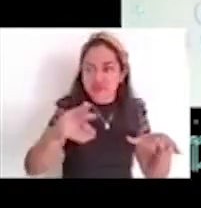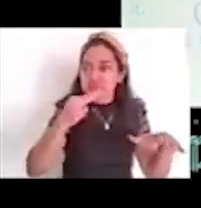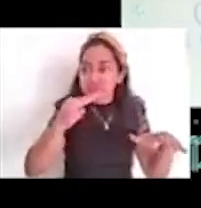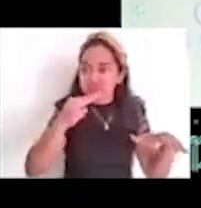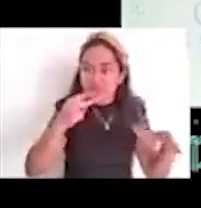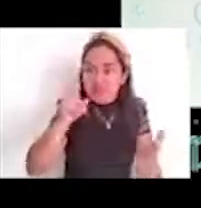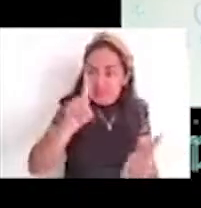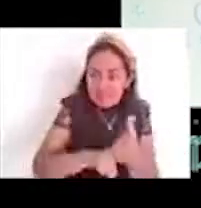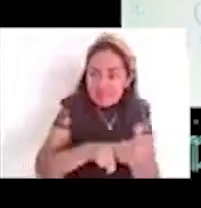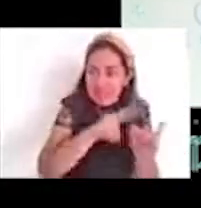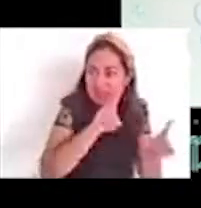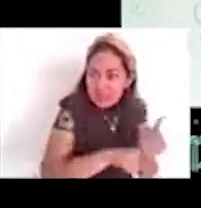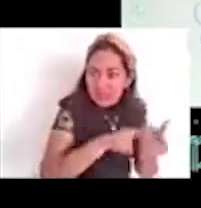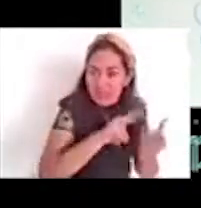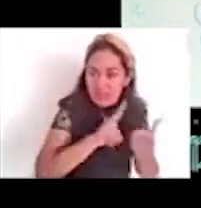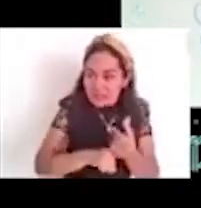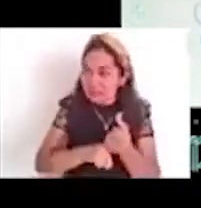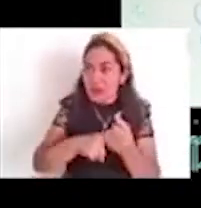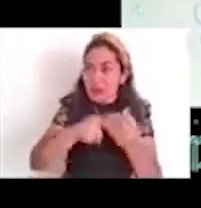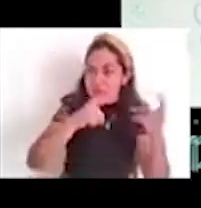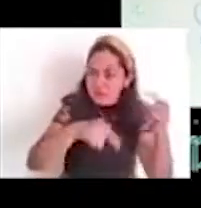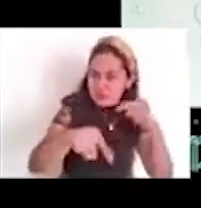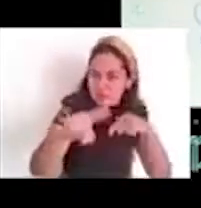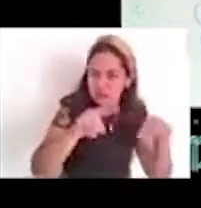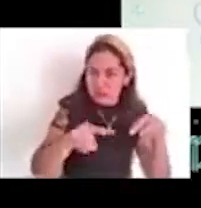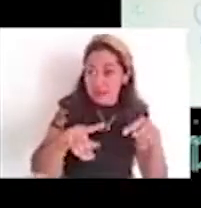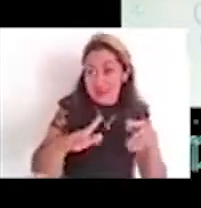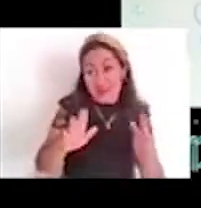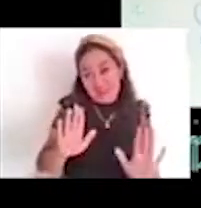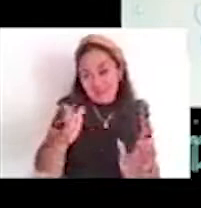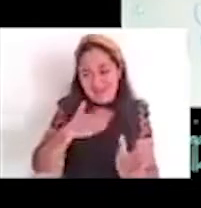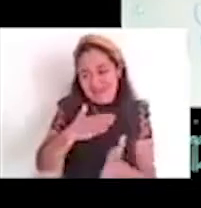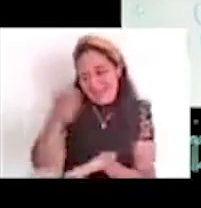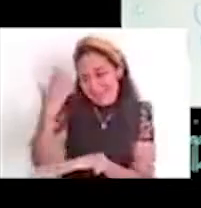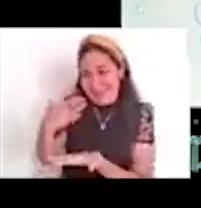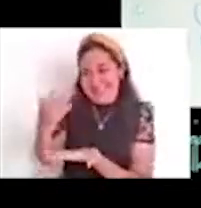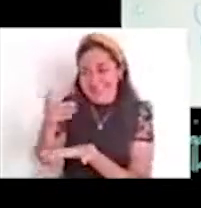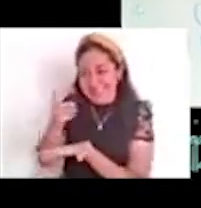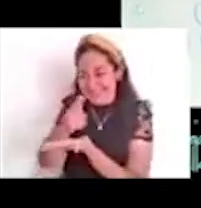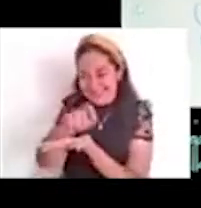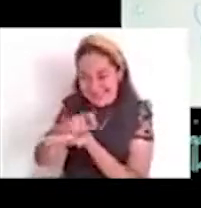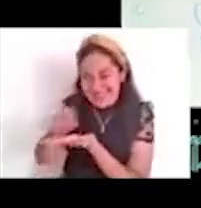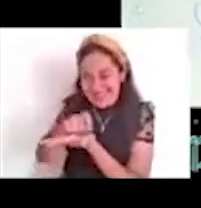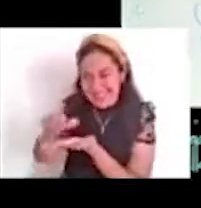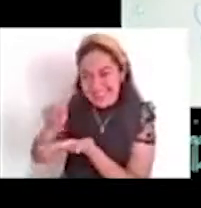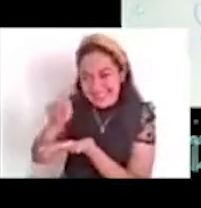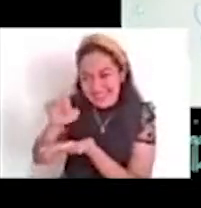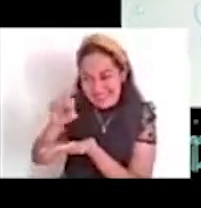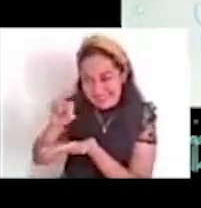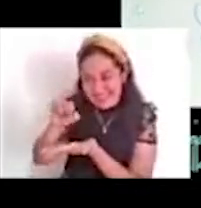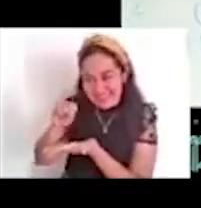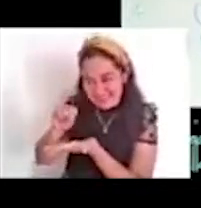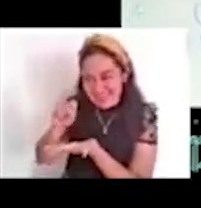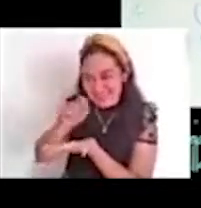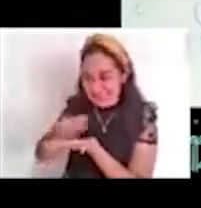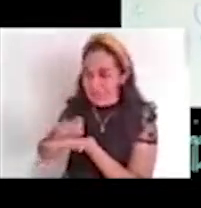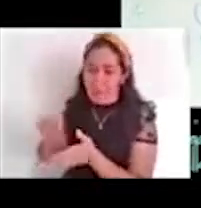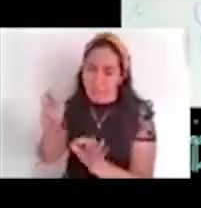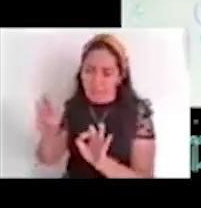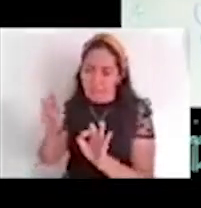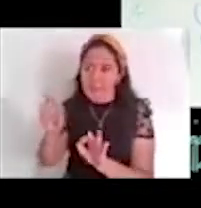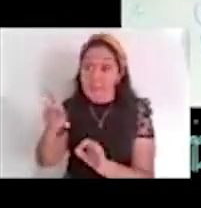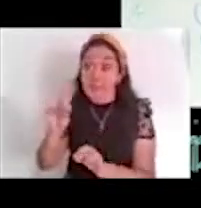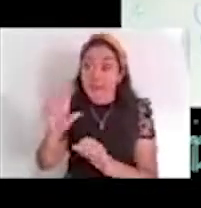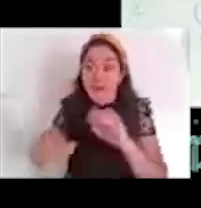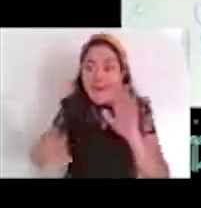la tesis doctoral y a lo mejor, me fue muy bien en la tesis, pero con mis colegas arquitectos a veces tengo discusiones muy